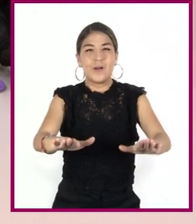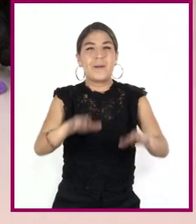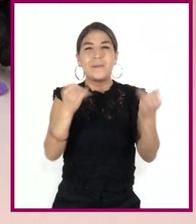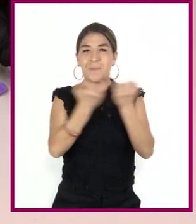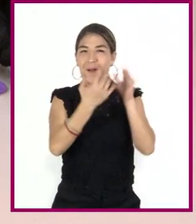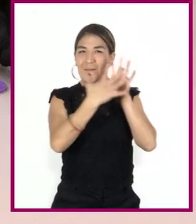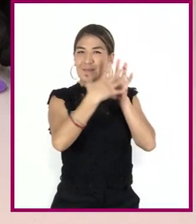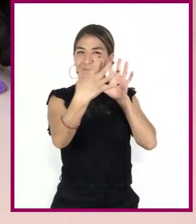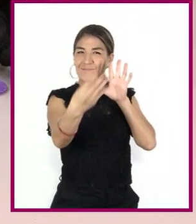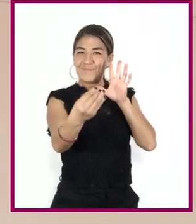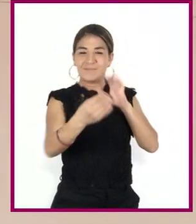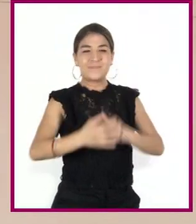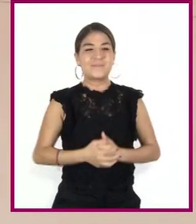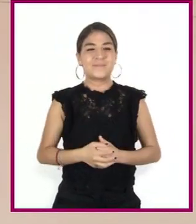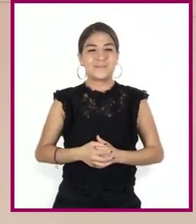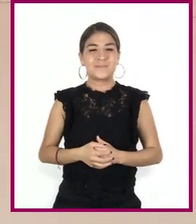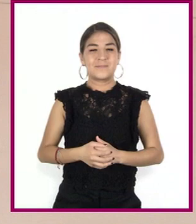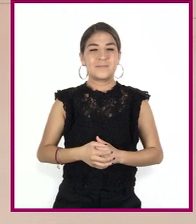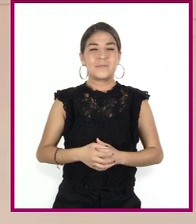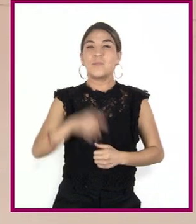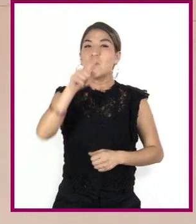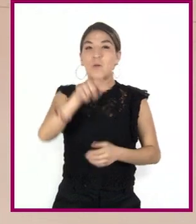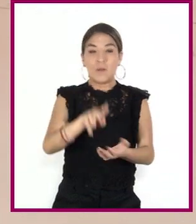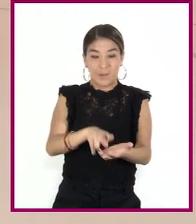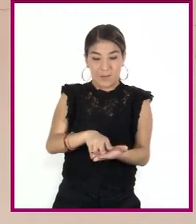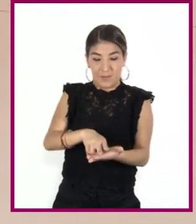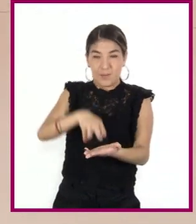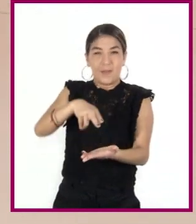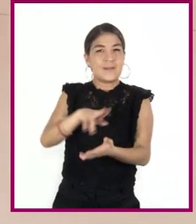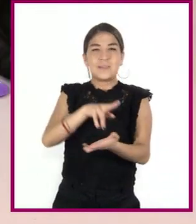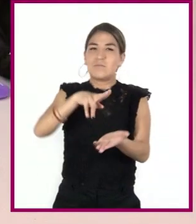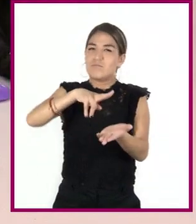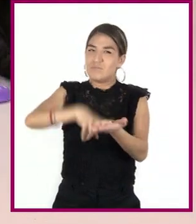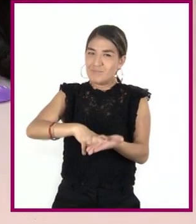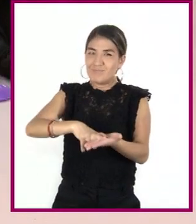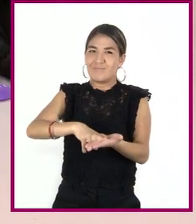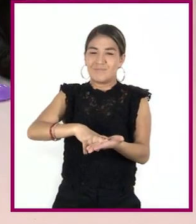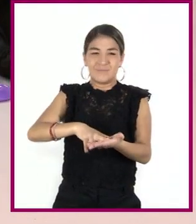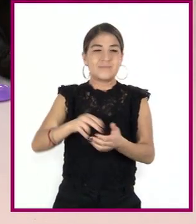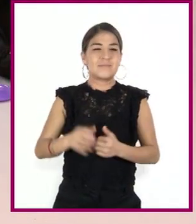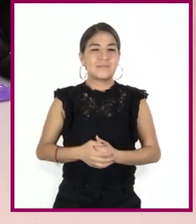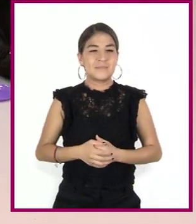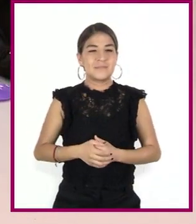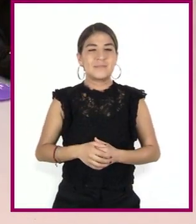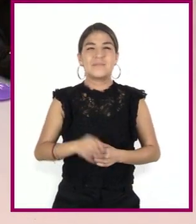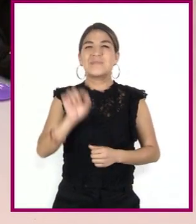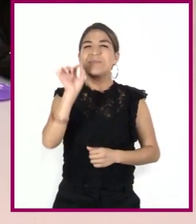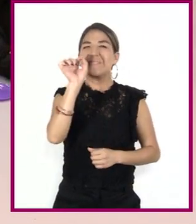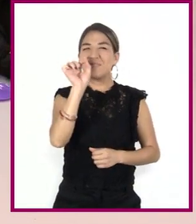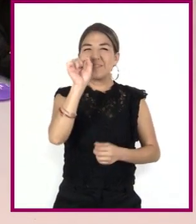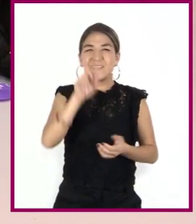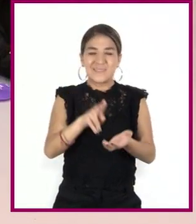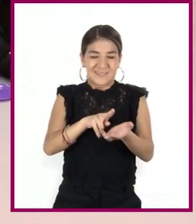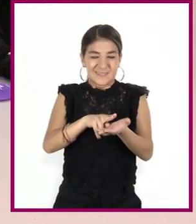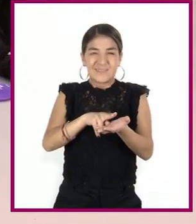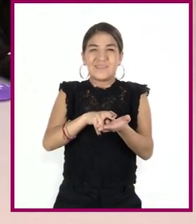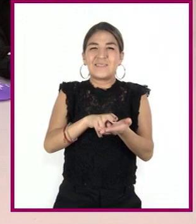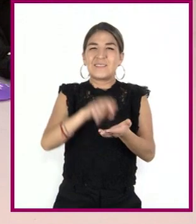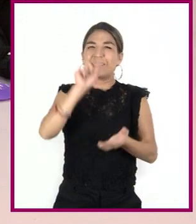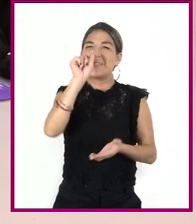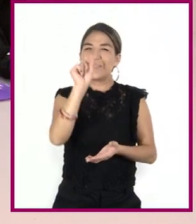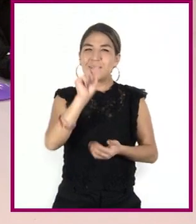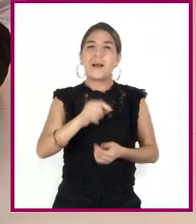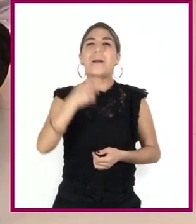que puedas llegar. Sin despegar la rodilla, ¿verdad, Miss? Sin despegar las rodillas. A lo mejor puedes hacer una pequeña y una ligera